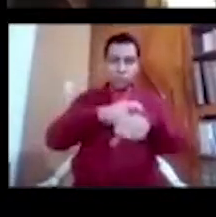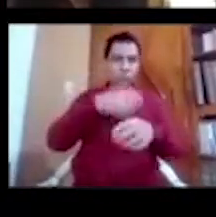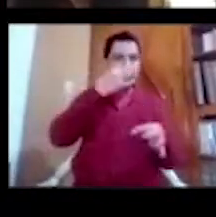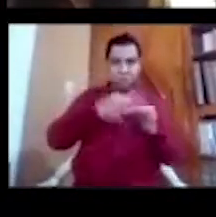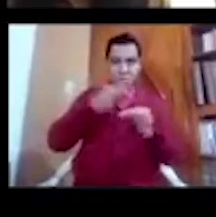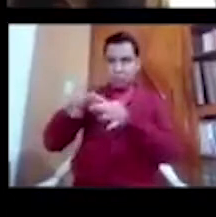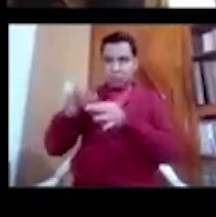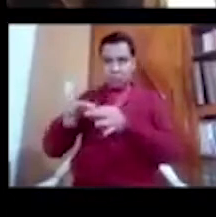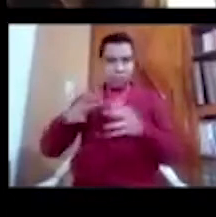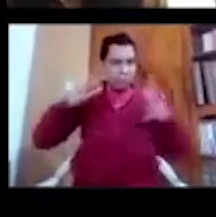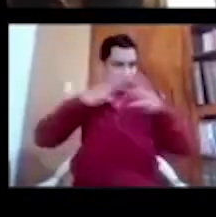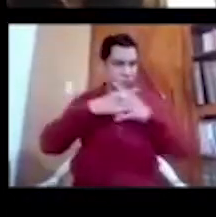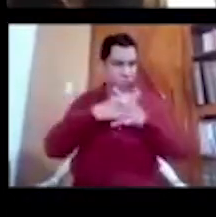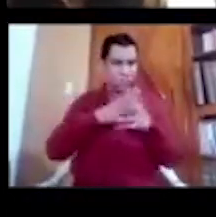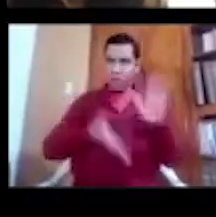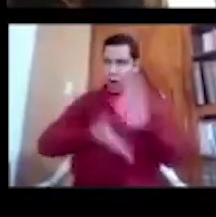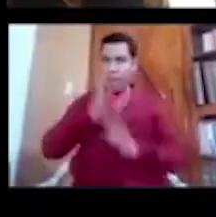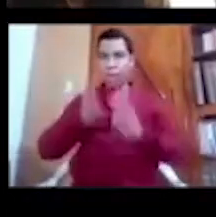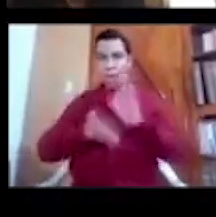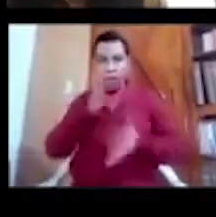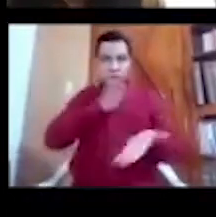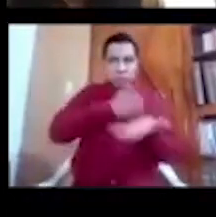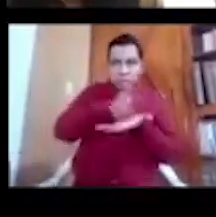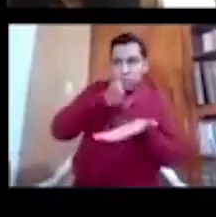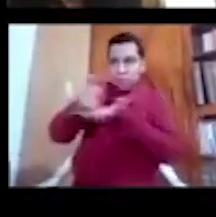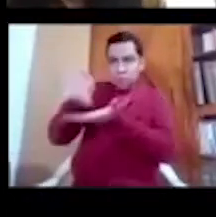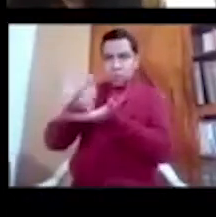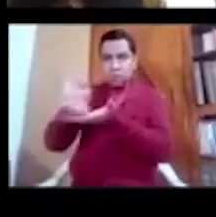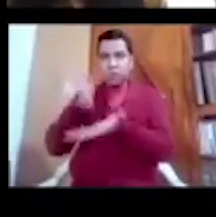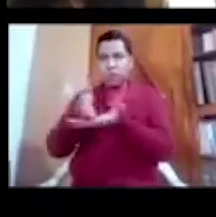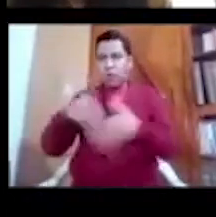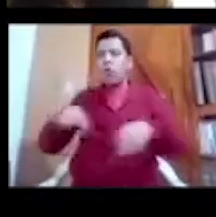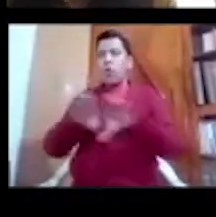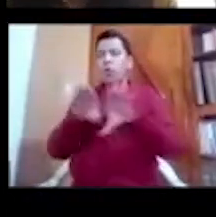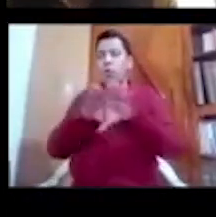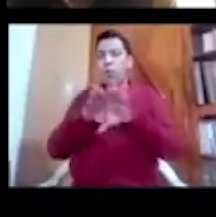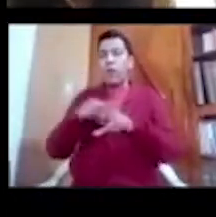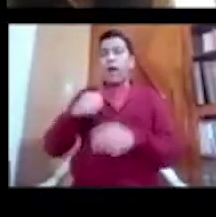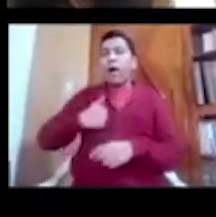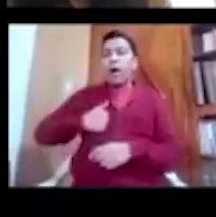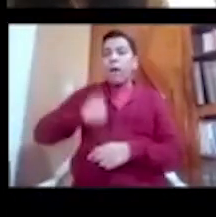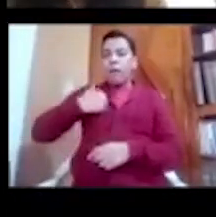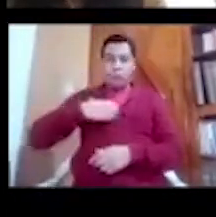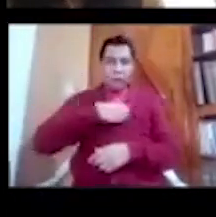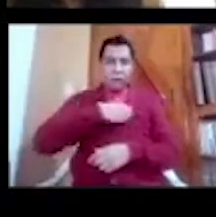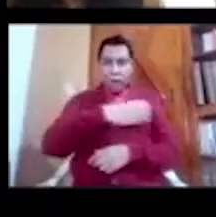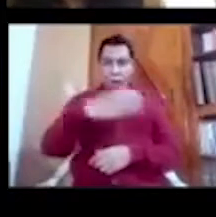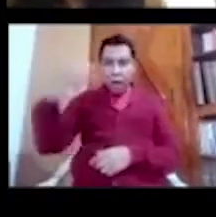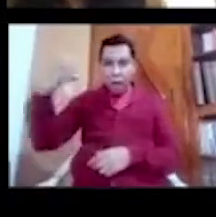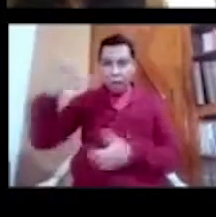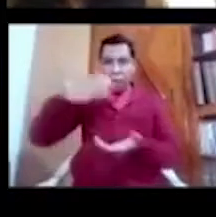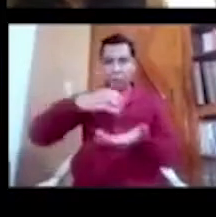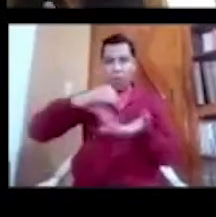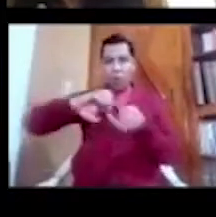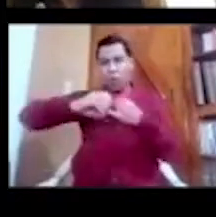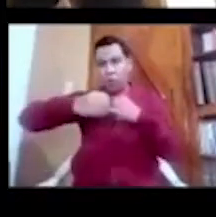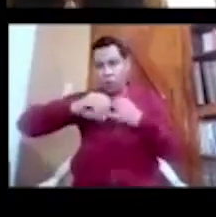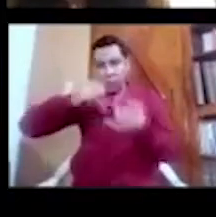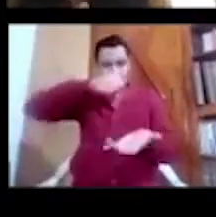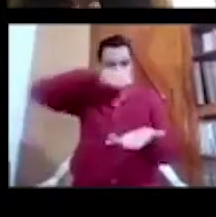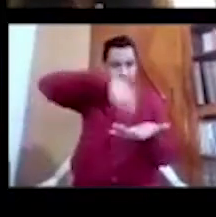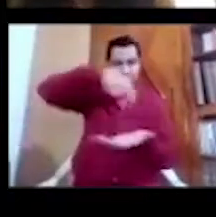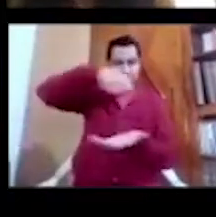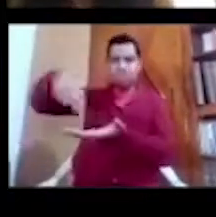mucho siempre de los procesos agrícolas, por ejemplo. No es que se hicieran guerras en cualquier momento, sino solamente cuando